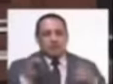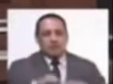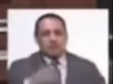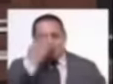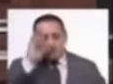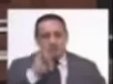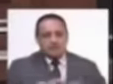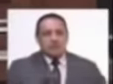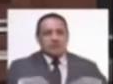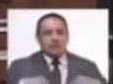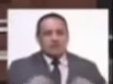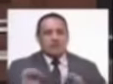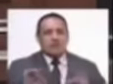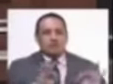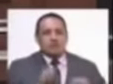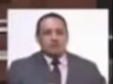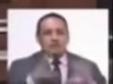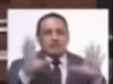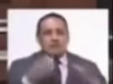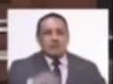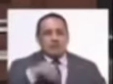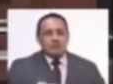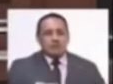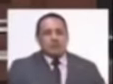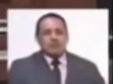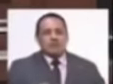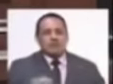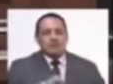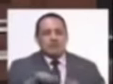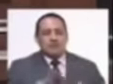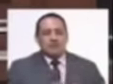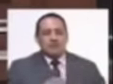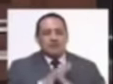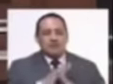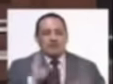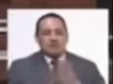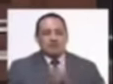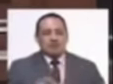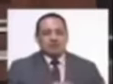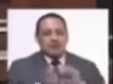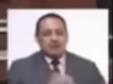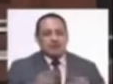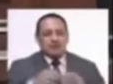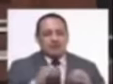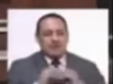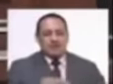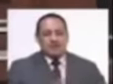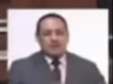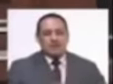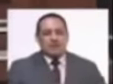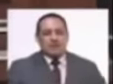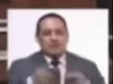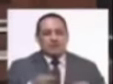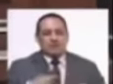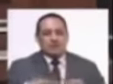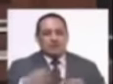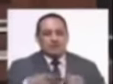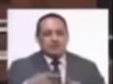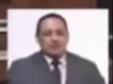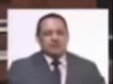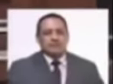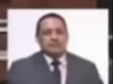decisión ha sido tomada, es decir, el mismo día que votan. Esta práctica evita los cambiazos, la corruptela, los arreglos debajo de la mesa o las presiones de todo